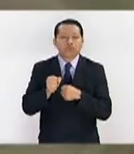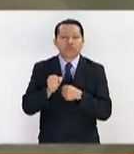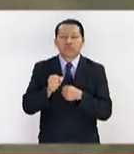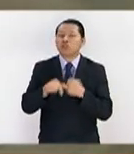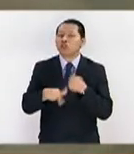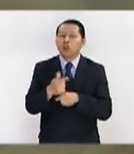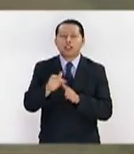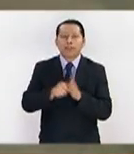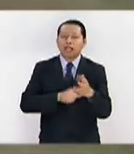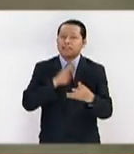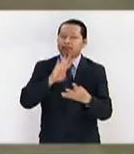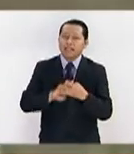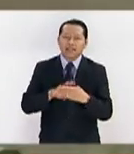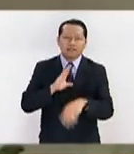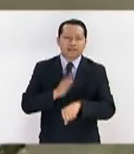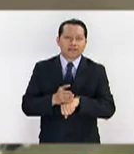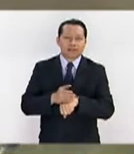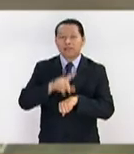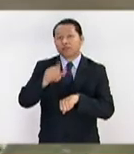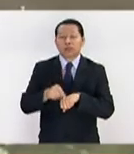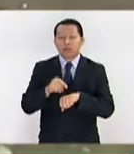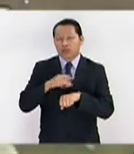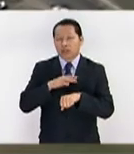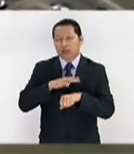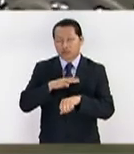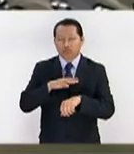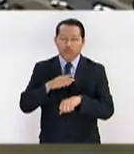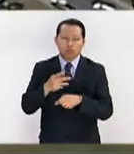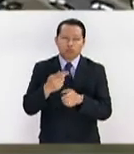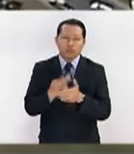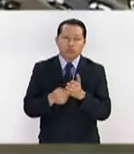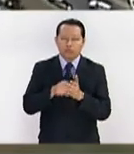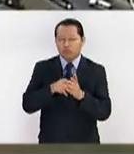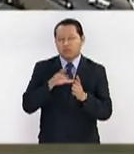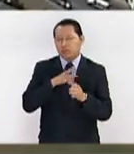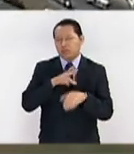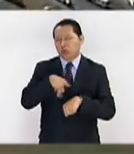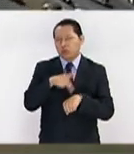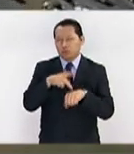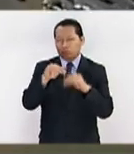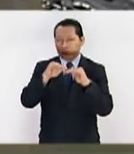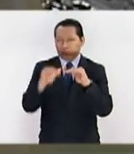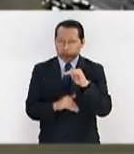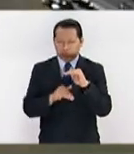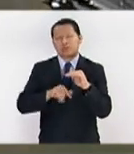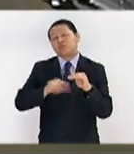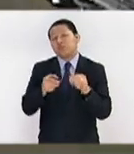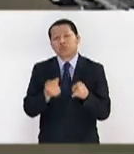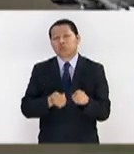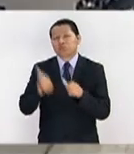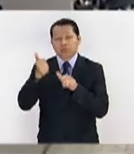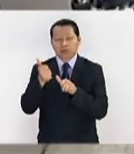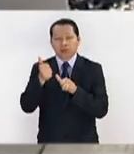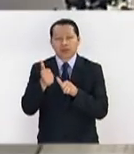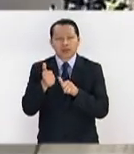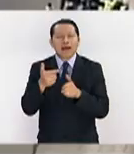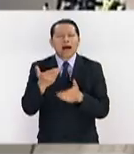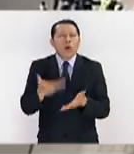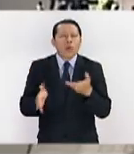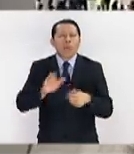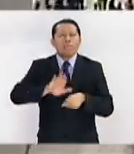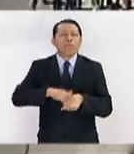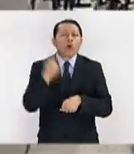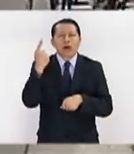de cárcel. Luego fue degradado y dado de baja por mala conducta. El motivo del ataque aún no está del todo